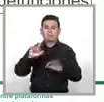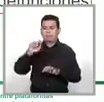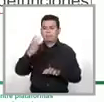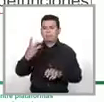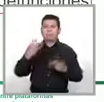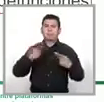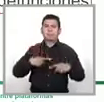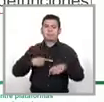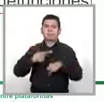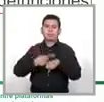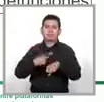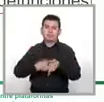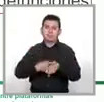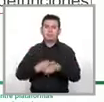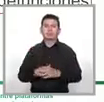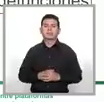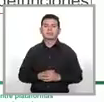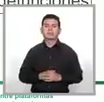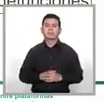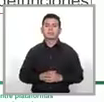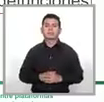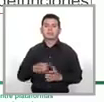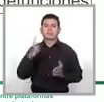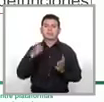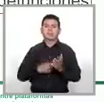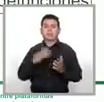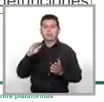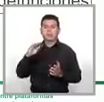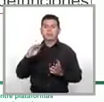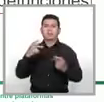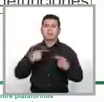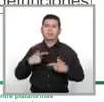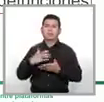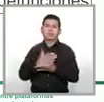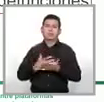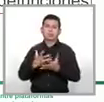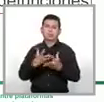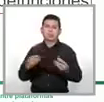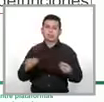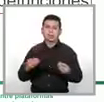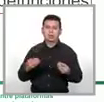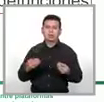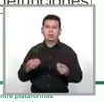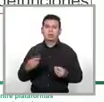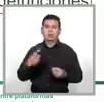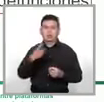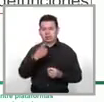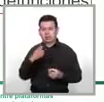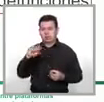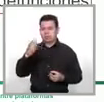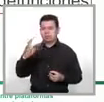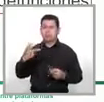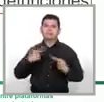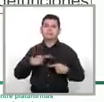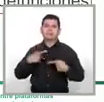1.623 casos. De estos, 1.090 se reportan recuperados y